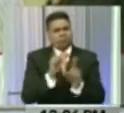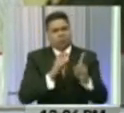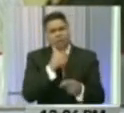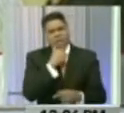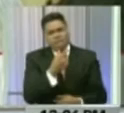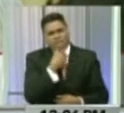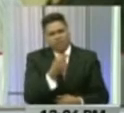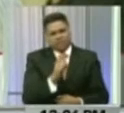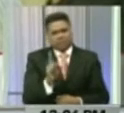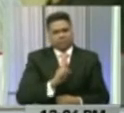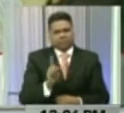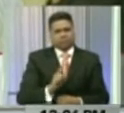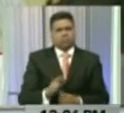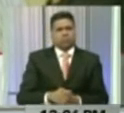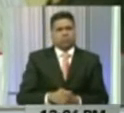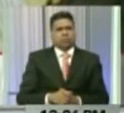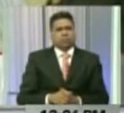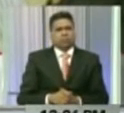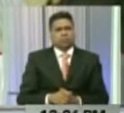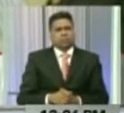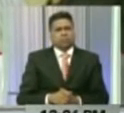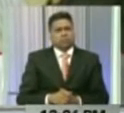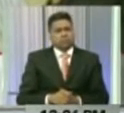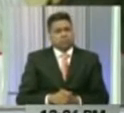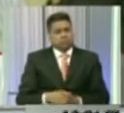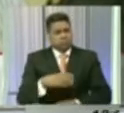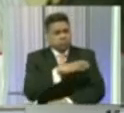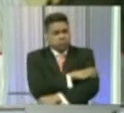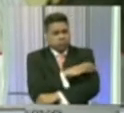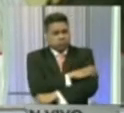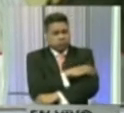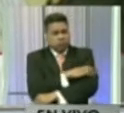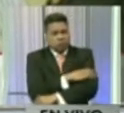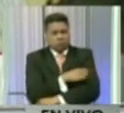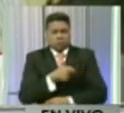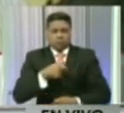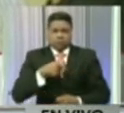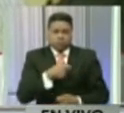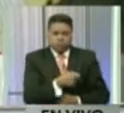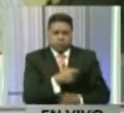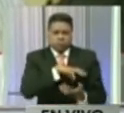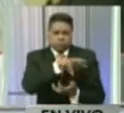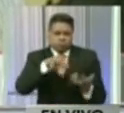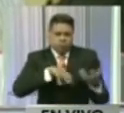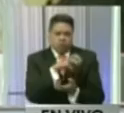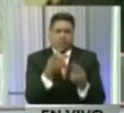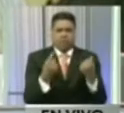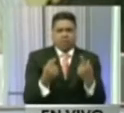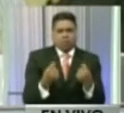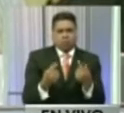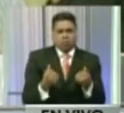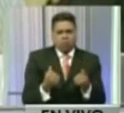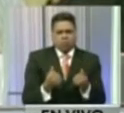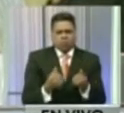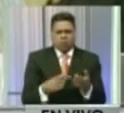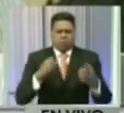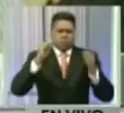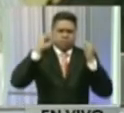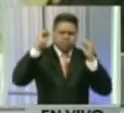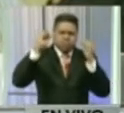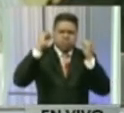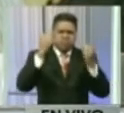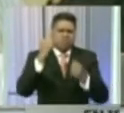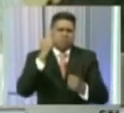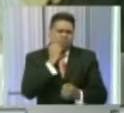Allí la ofensiva imperialista ha sido intensa, la guerra económica, la guarimba,